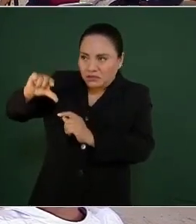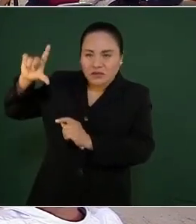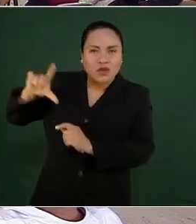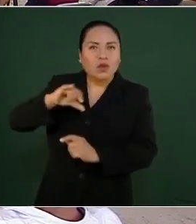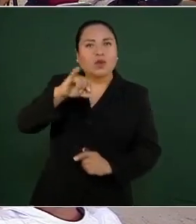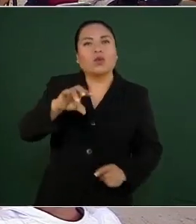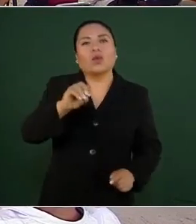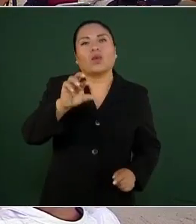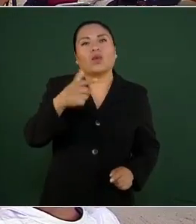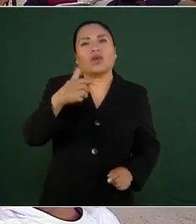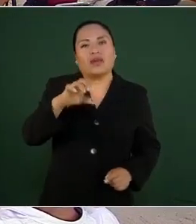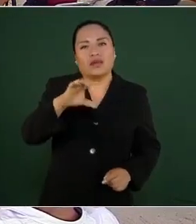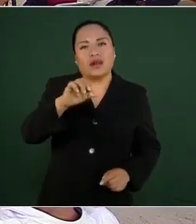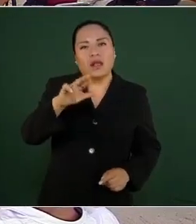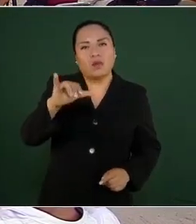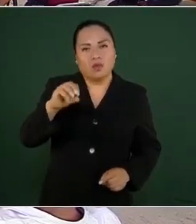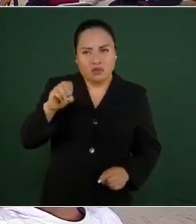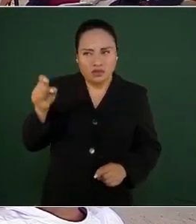Nada más